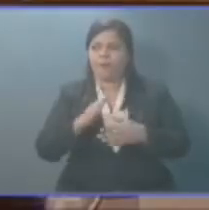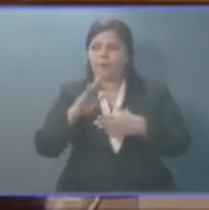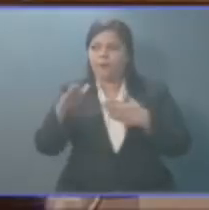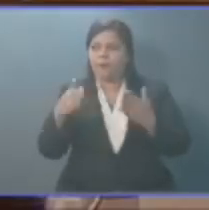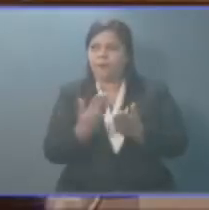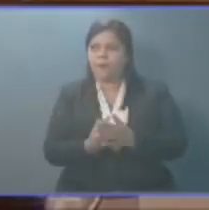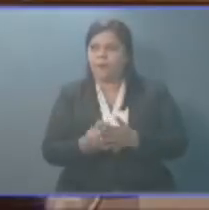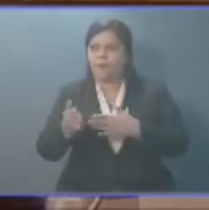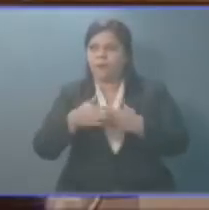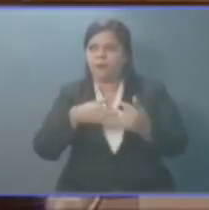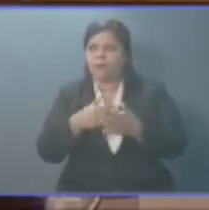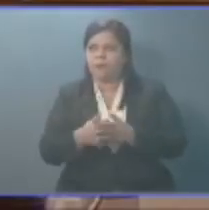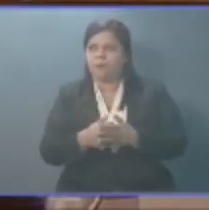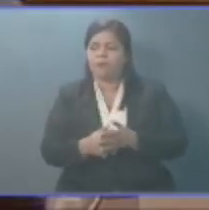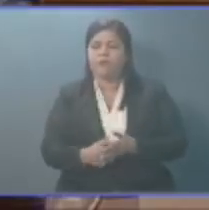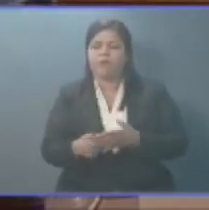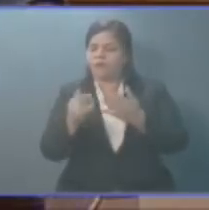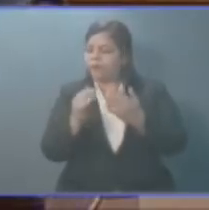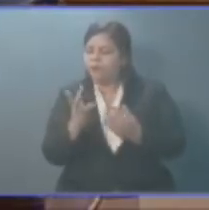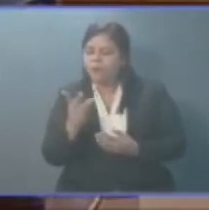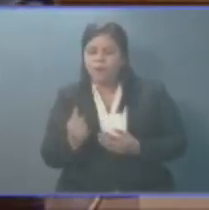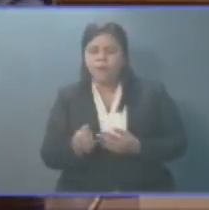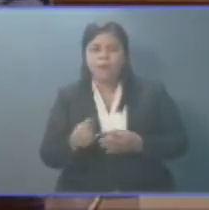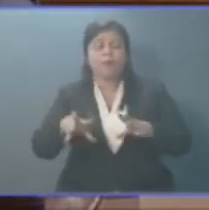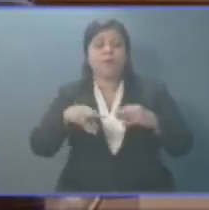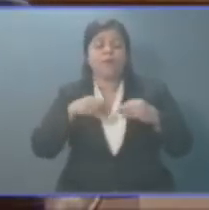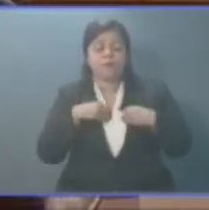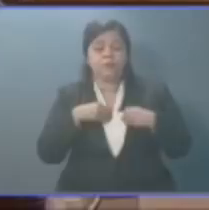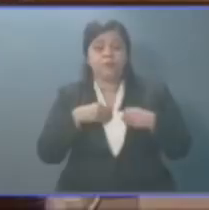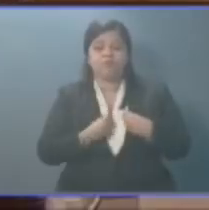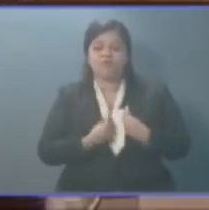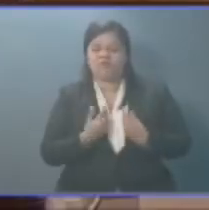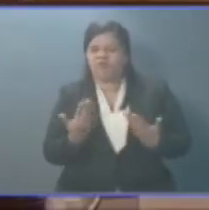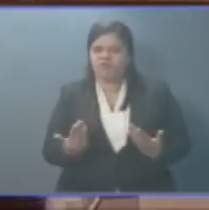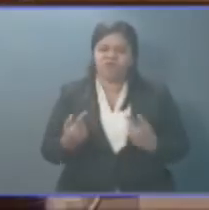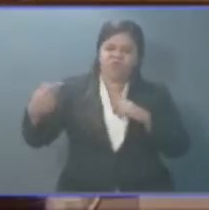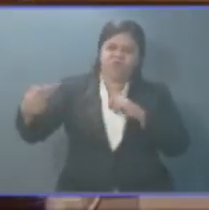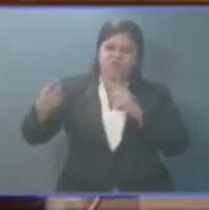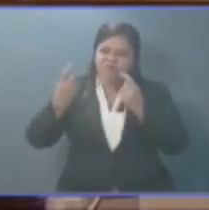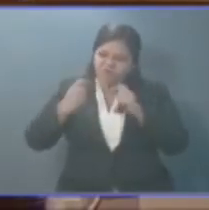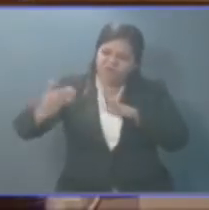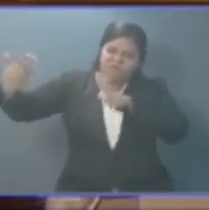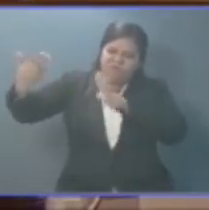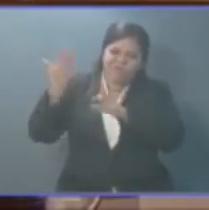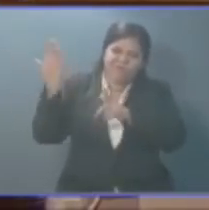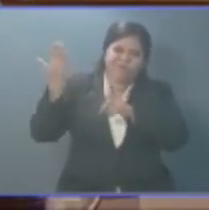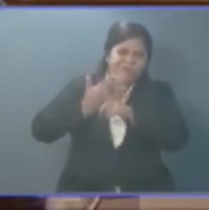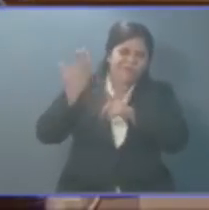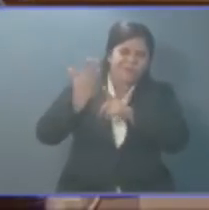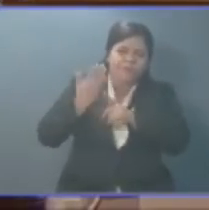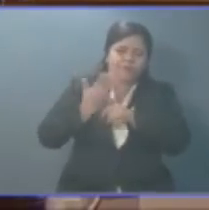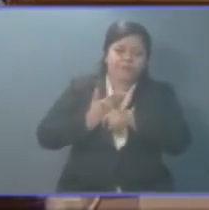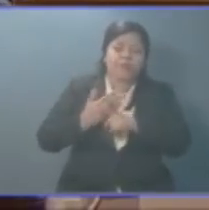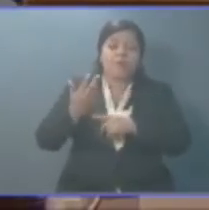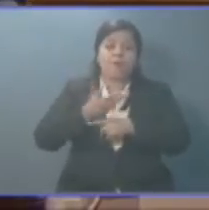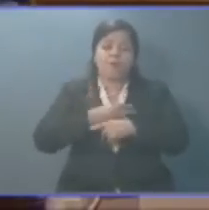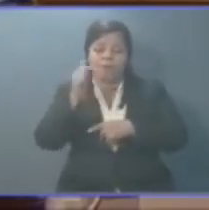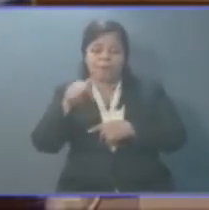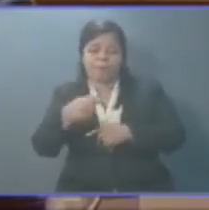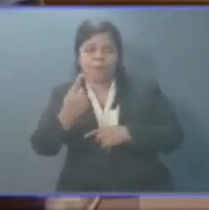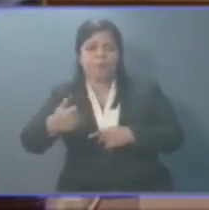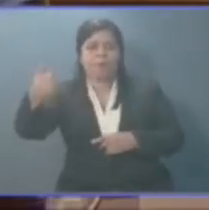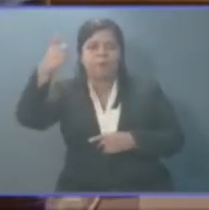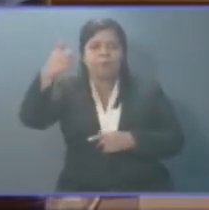toda costa y sin importar cualquier tipo de impacto calumniador o difamatorio que saquen estas personas que hoy por hoy son